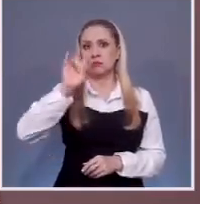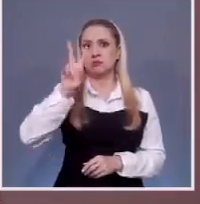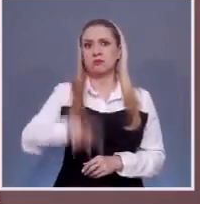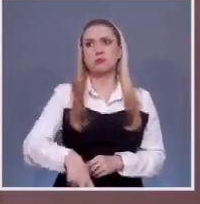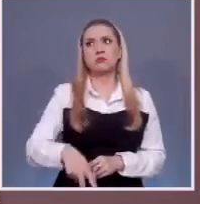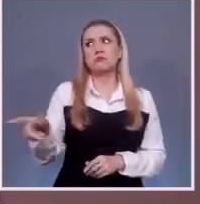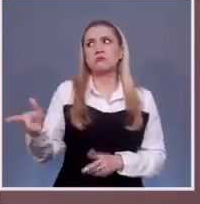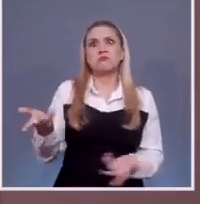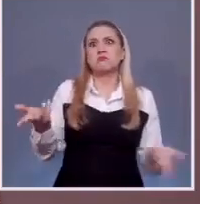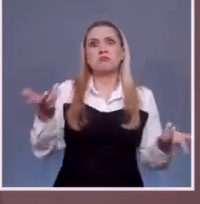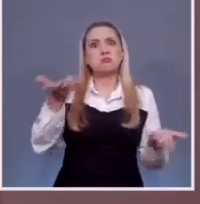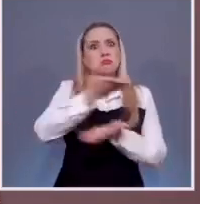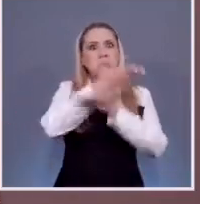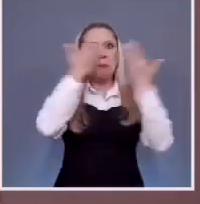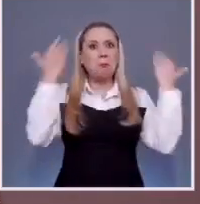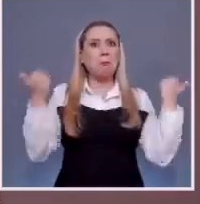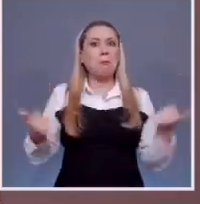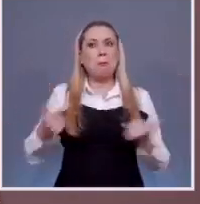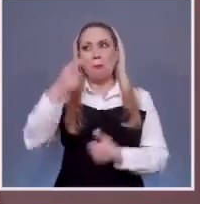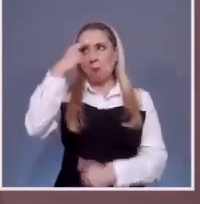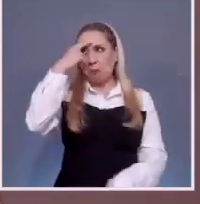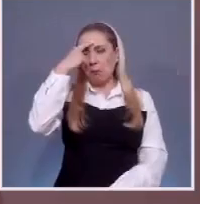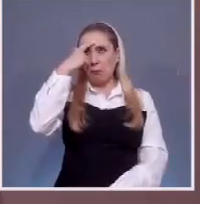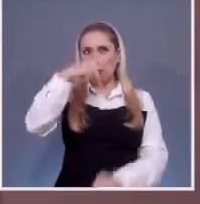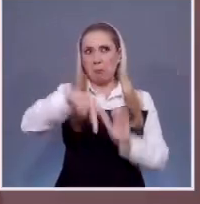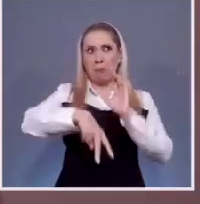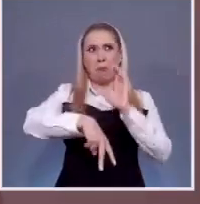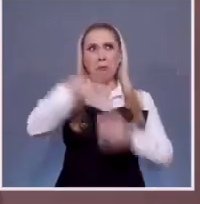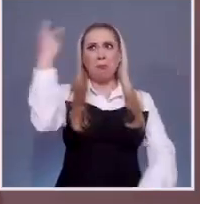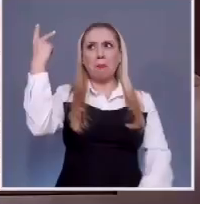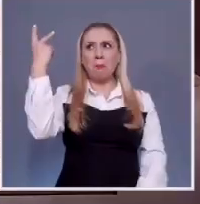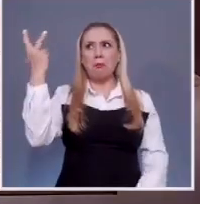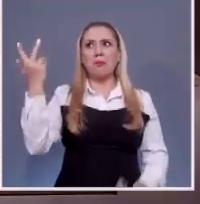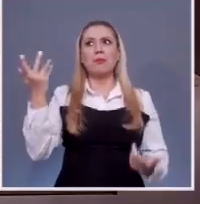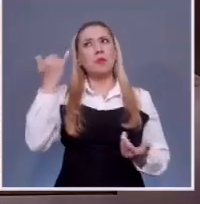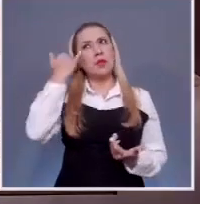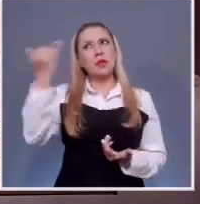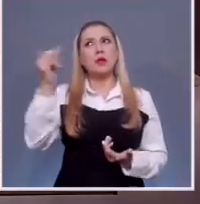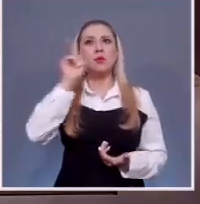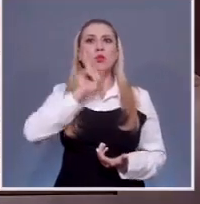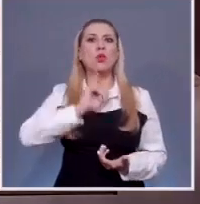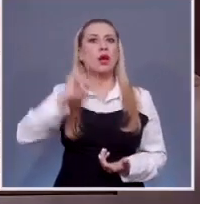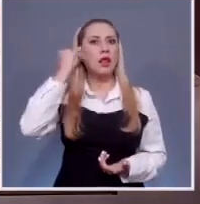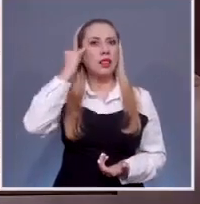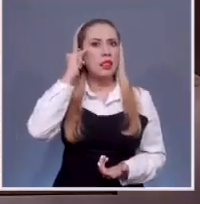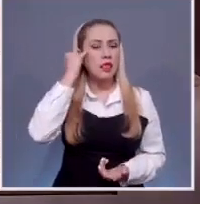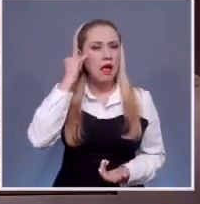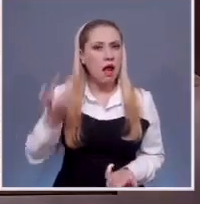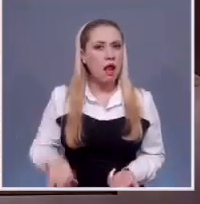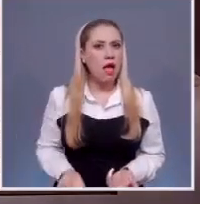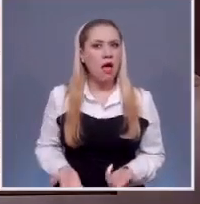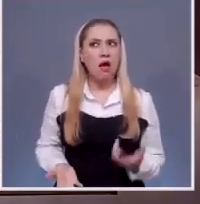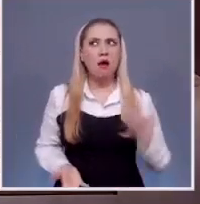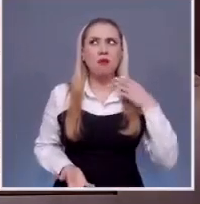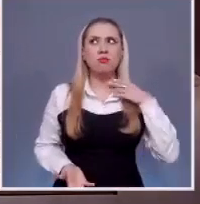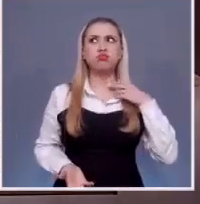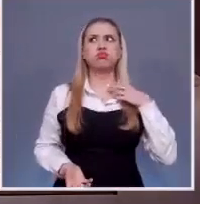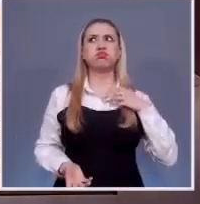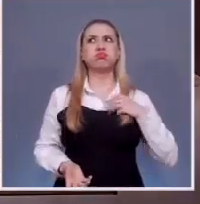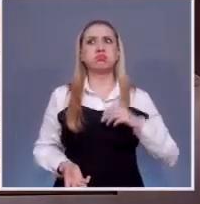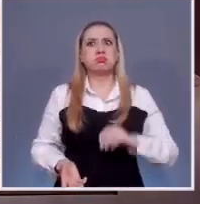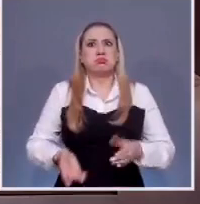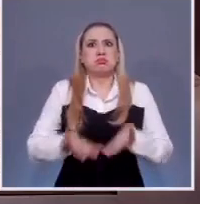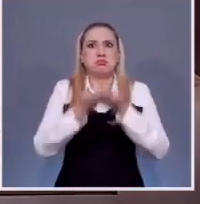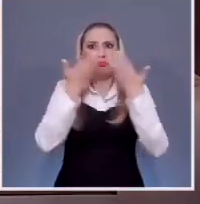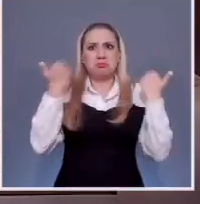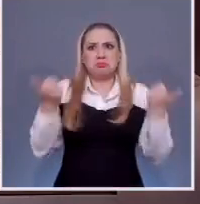esa información, ¿no? Pienso en una mujer indígena que ni siquiera tuvo la opción ni siquiera de decidir si